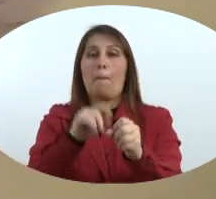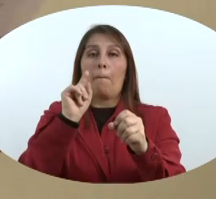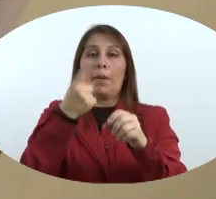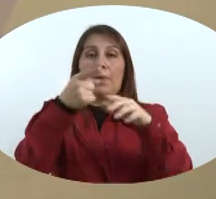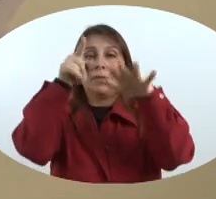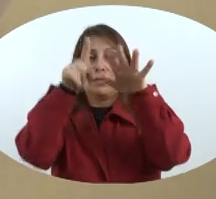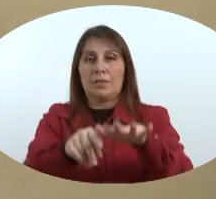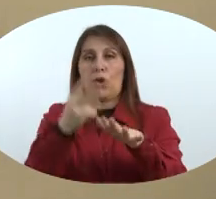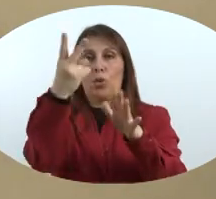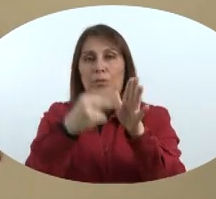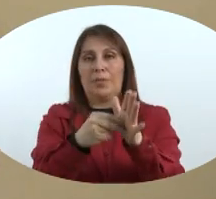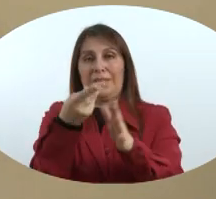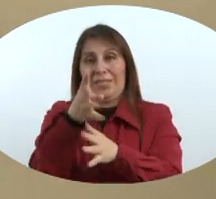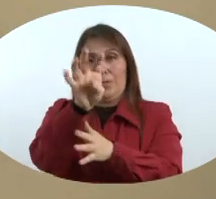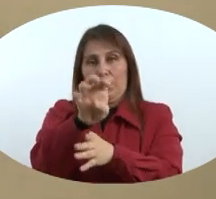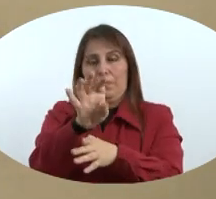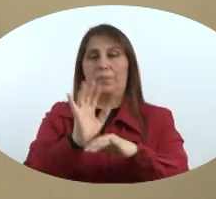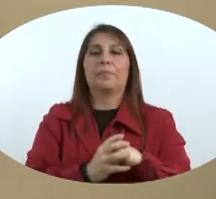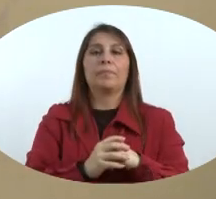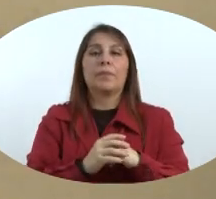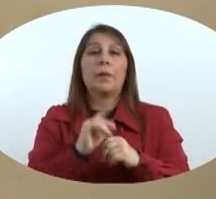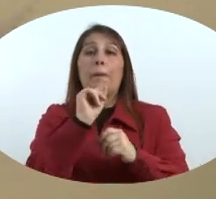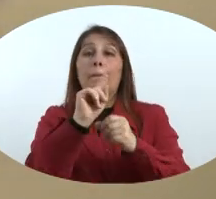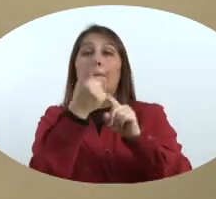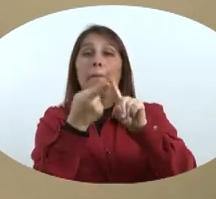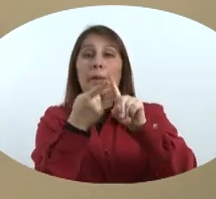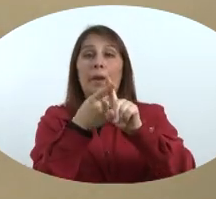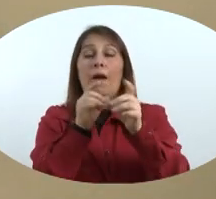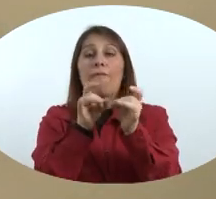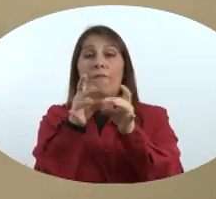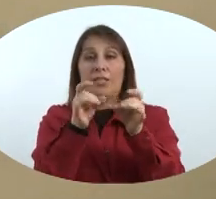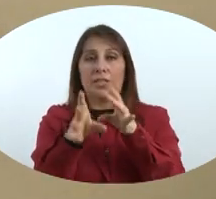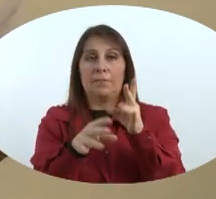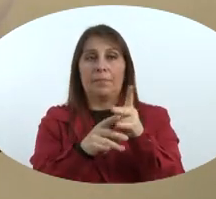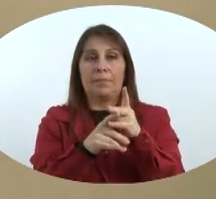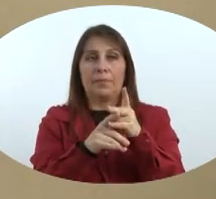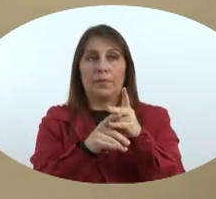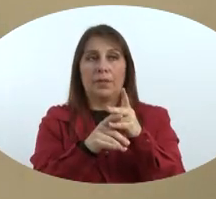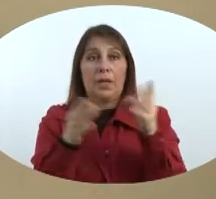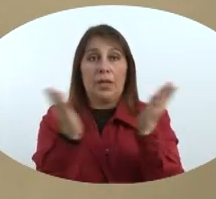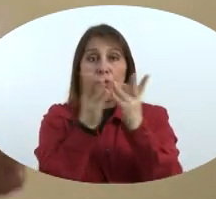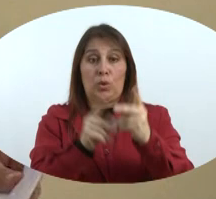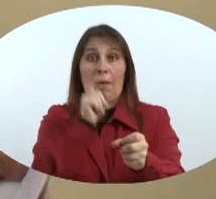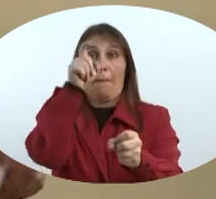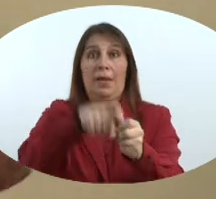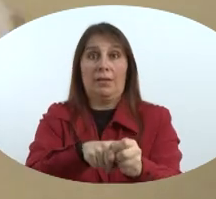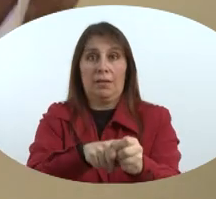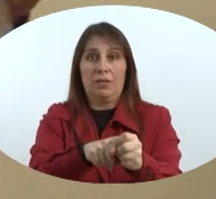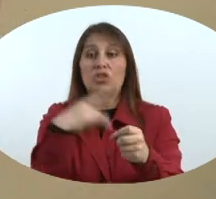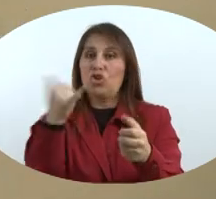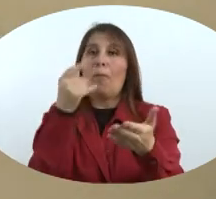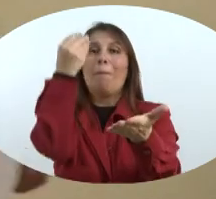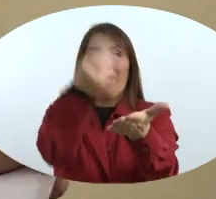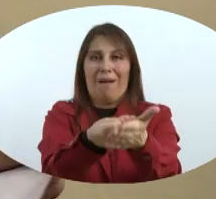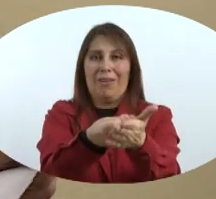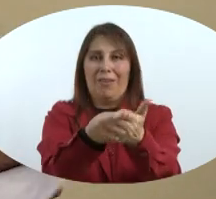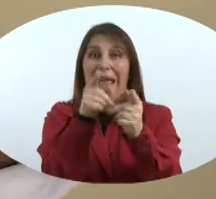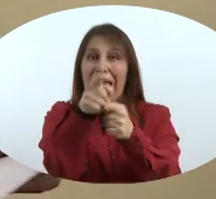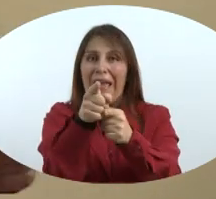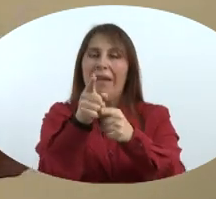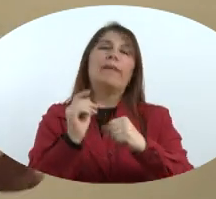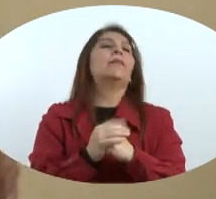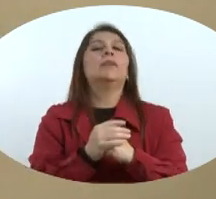primer semestre de 2009 primera fecha estudiantes matriculados quiere decir que se han pagado